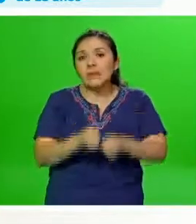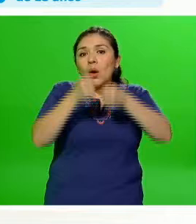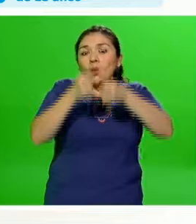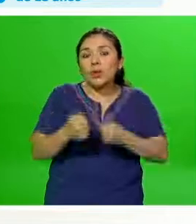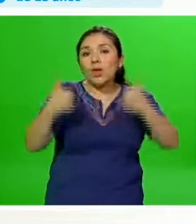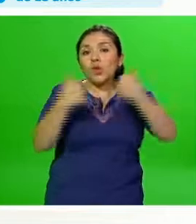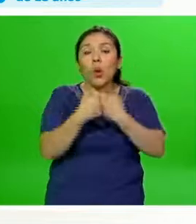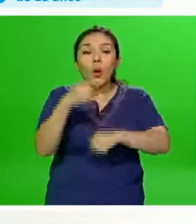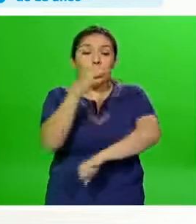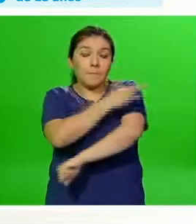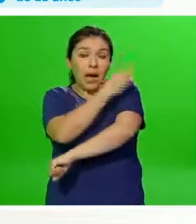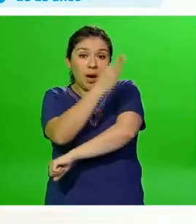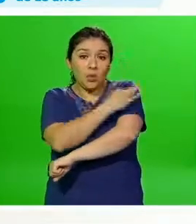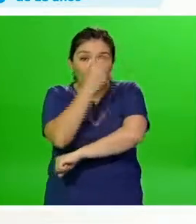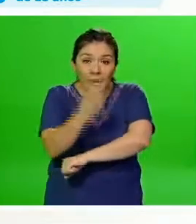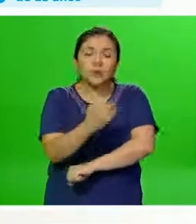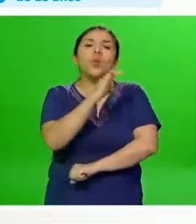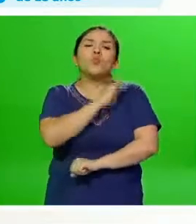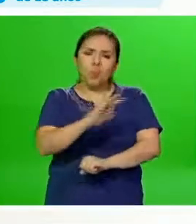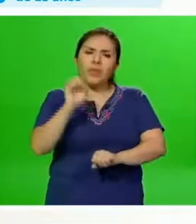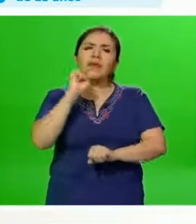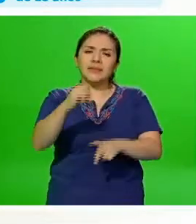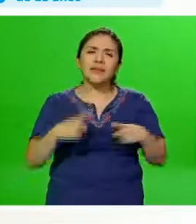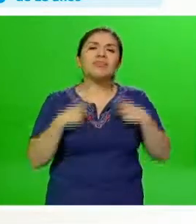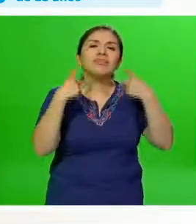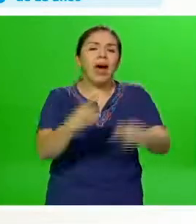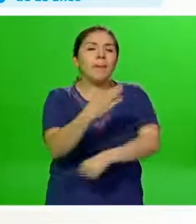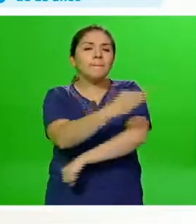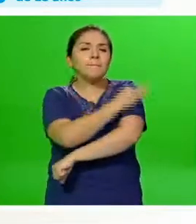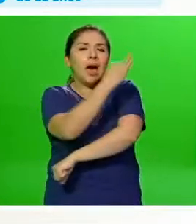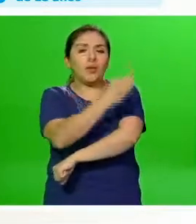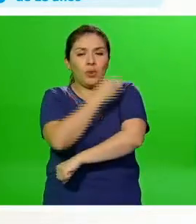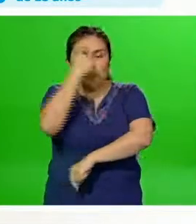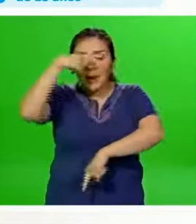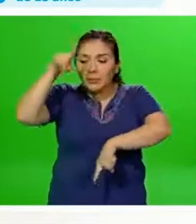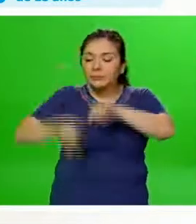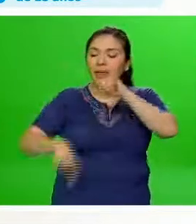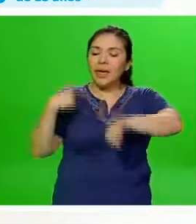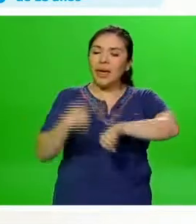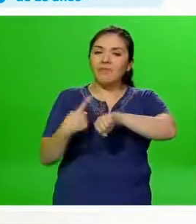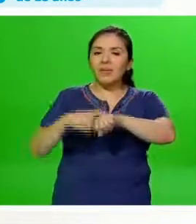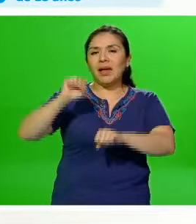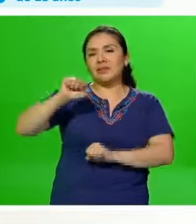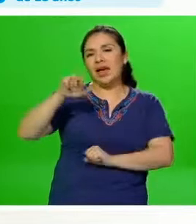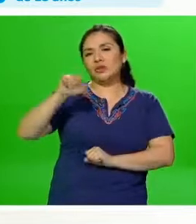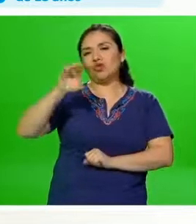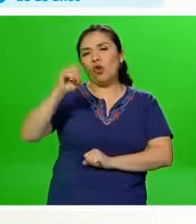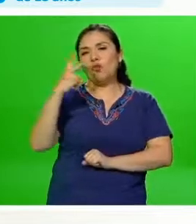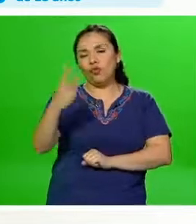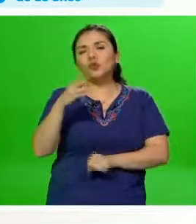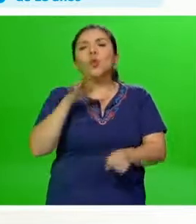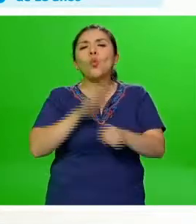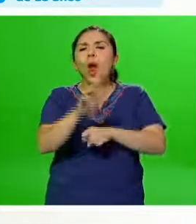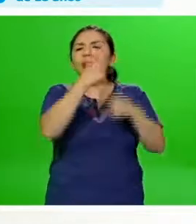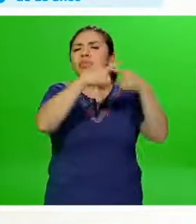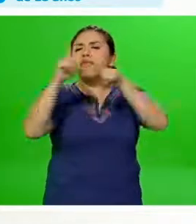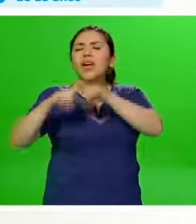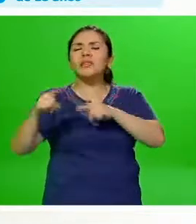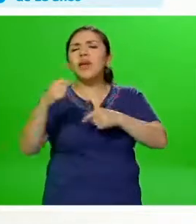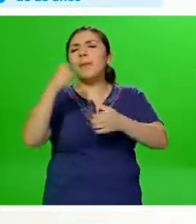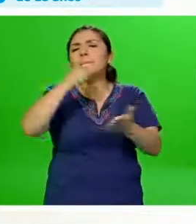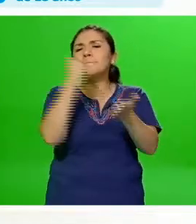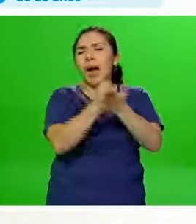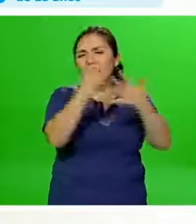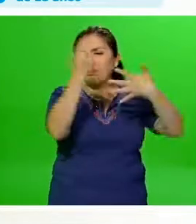las vacunas, son las que pueden ya recibir las vacunas contra el virus SARS-CoV-2 de cualquiera de los 5 tipos y marcas